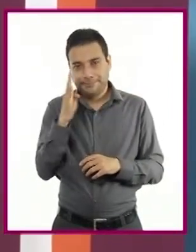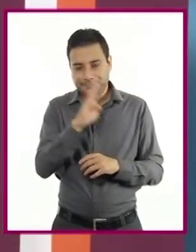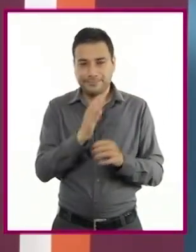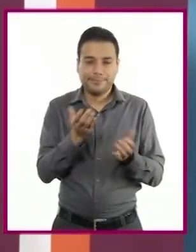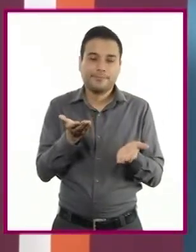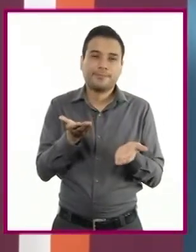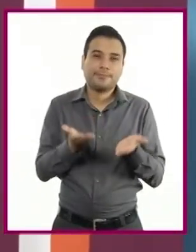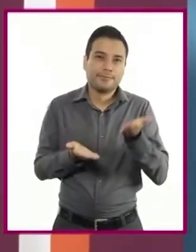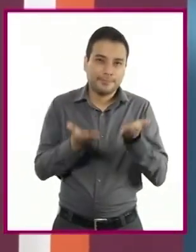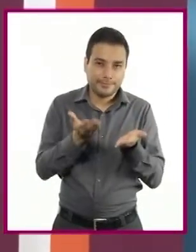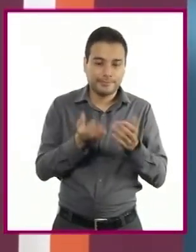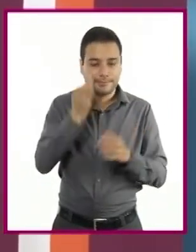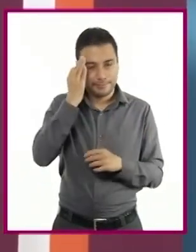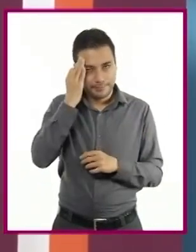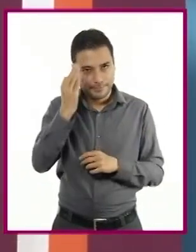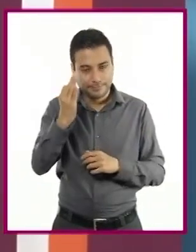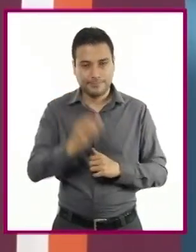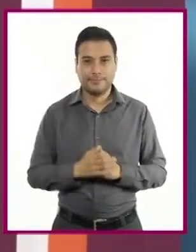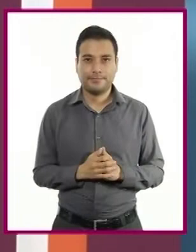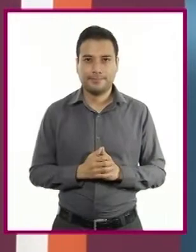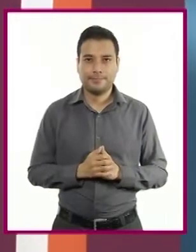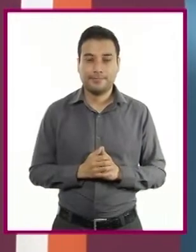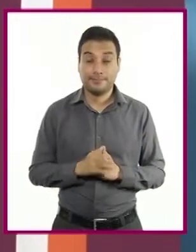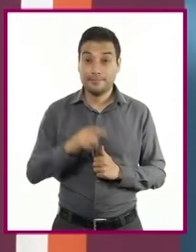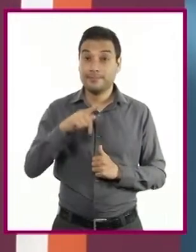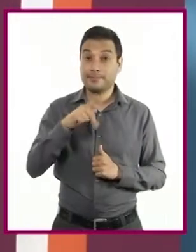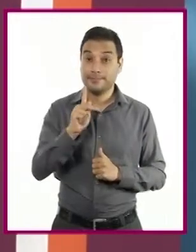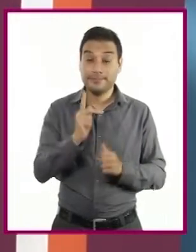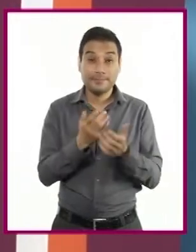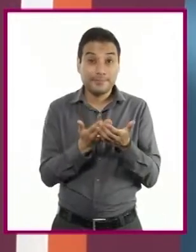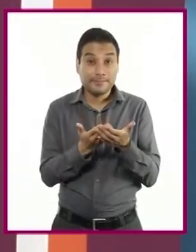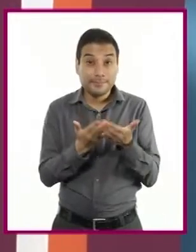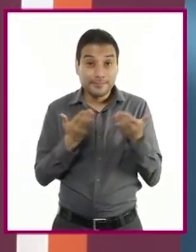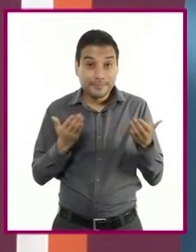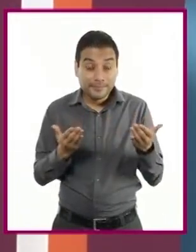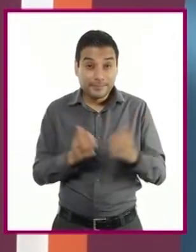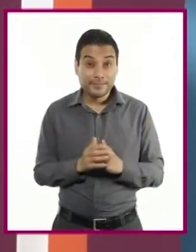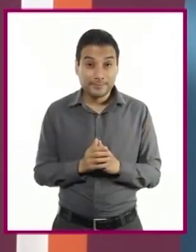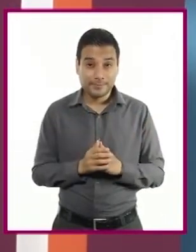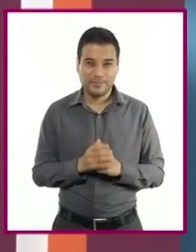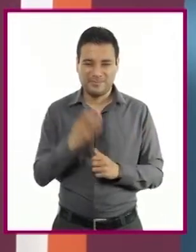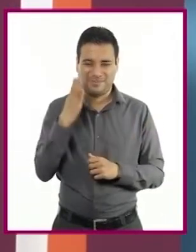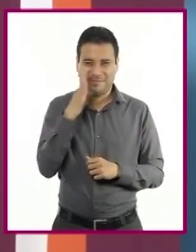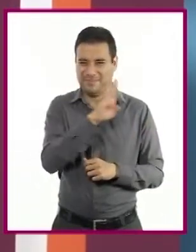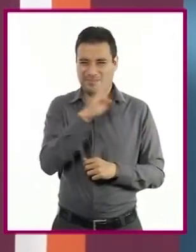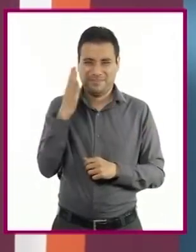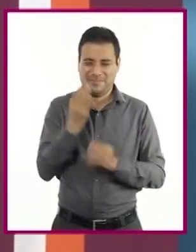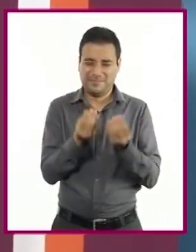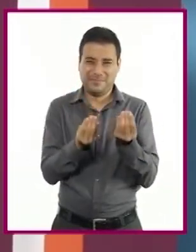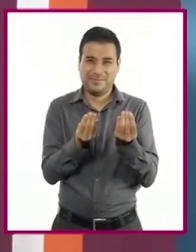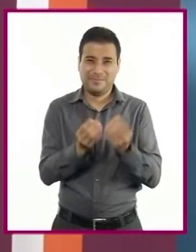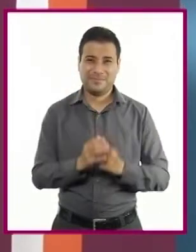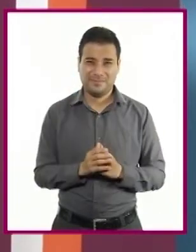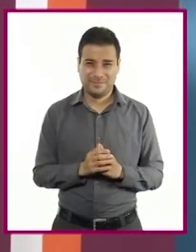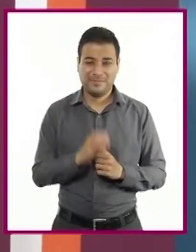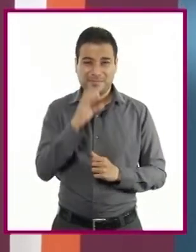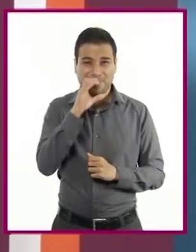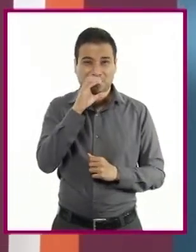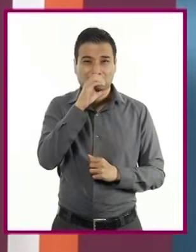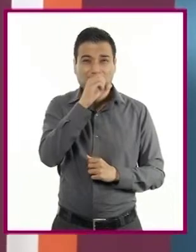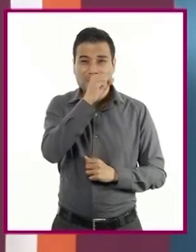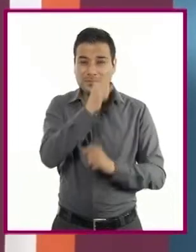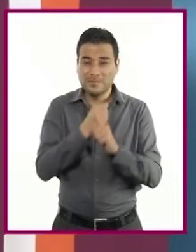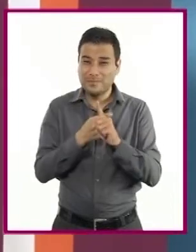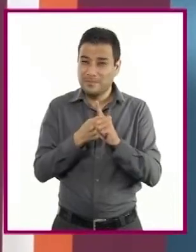y las glaciaciones. Sin embargo, en la actualidad estos cambios son bruscos y se refieren al aumento de la